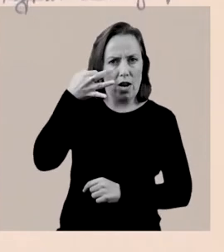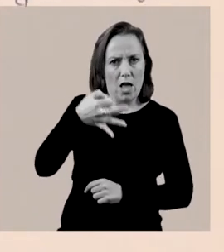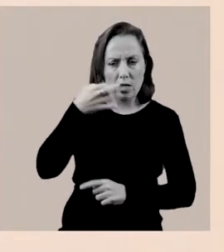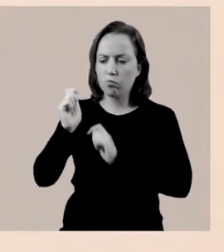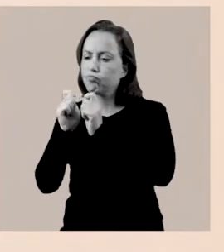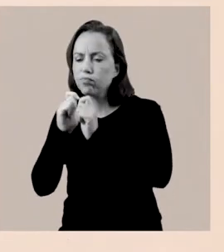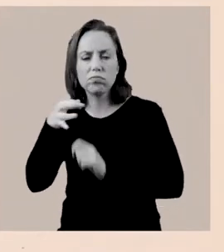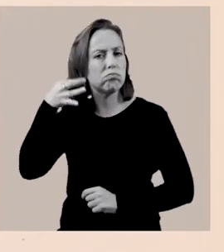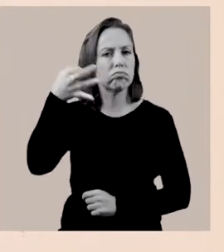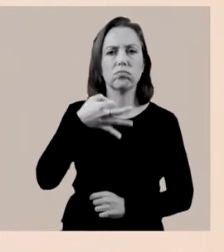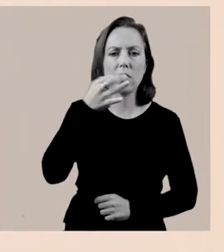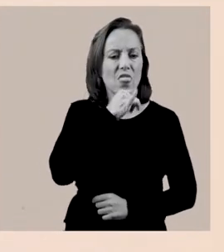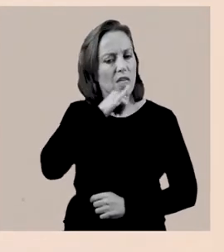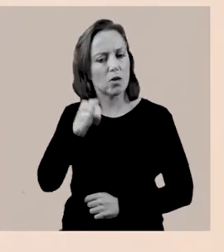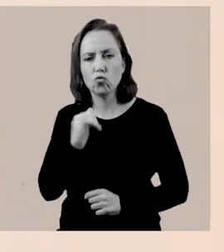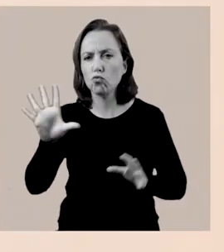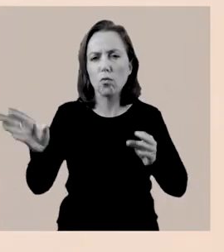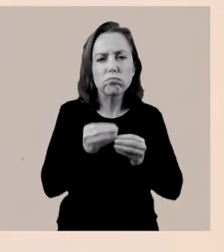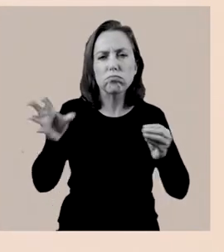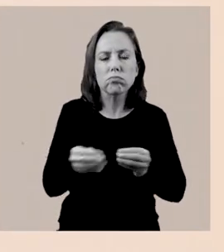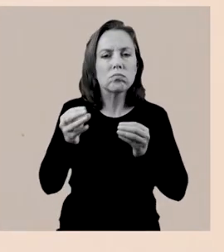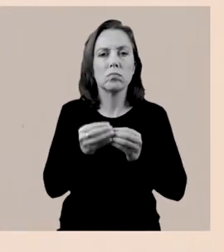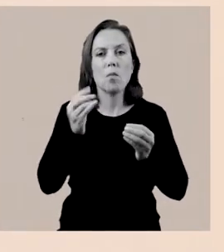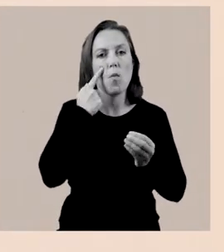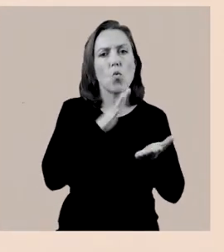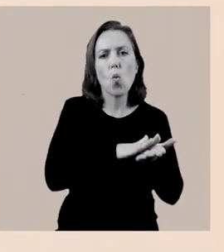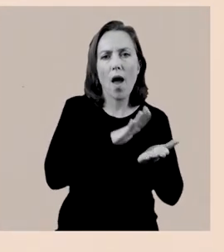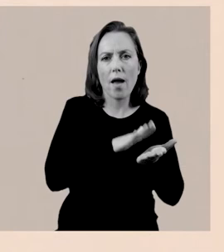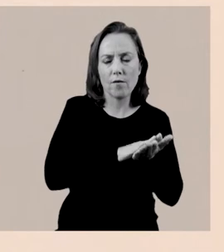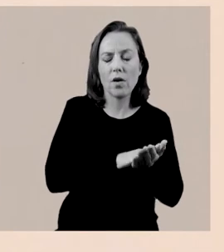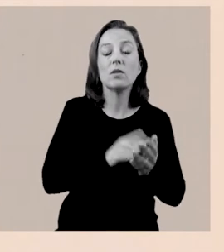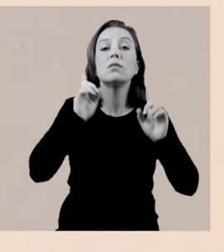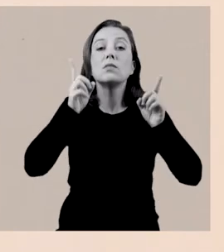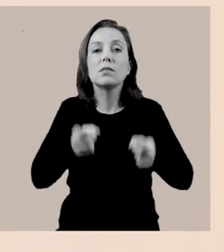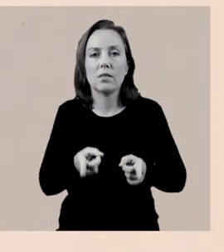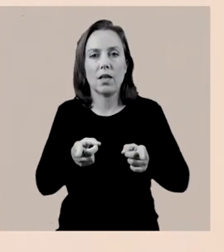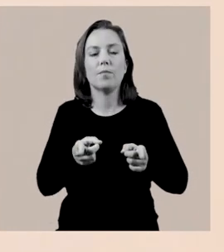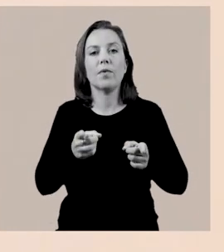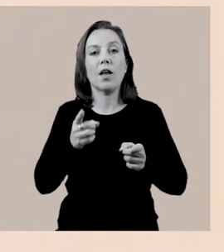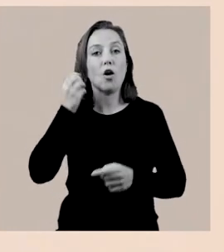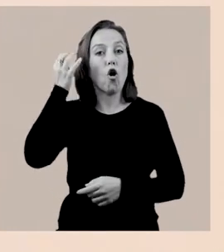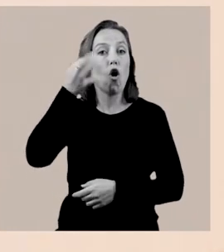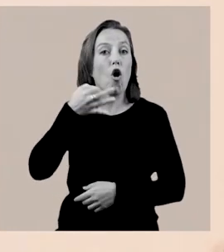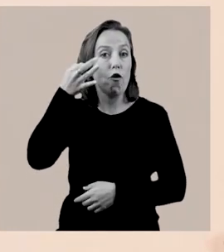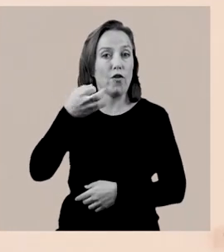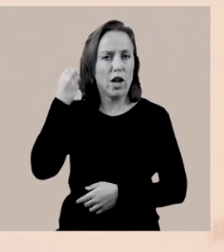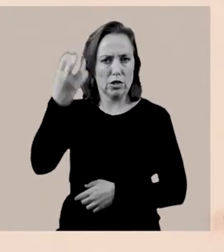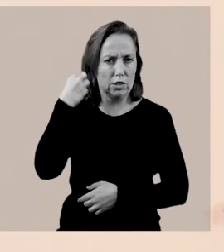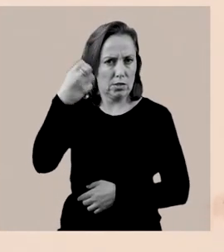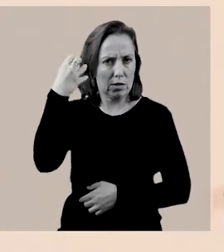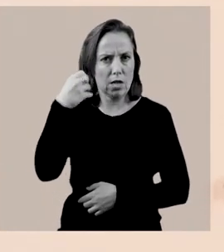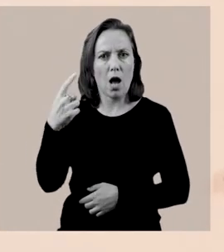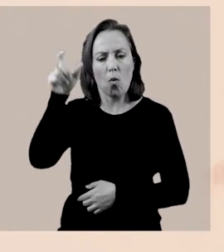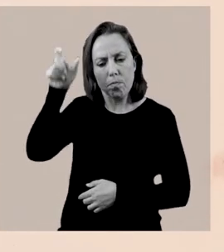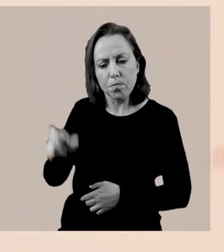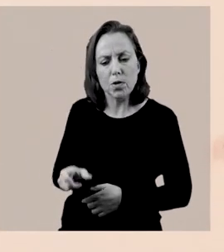con esta denuncia, con todas las pruebas que yo aportaba, incluso participan en esa conferencia un físico, creo, muy